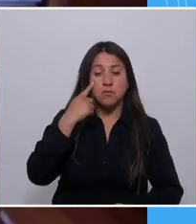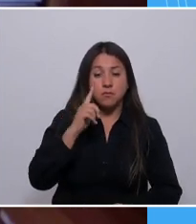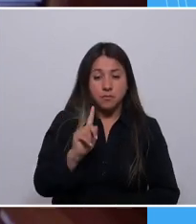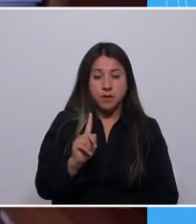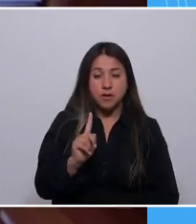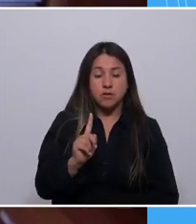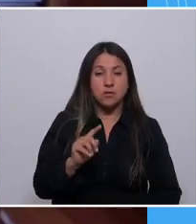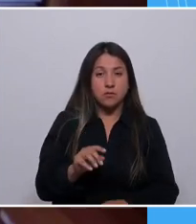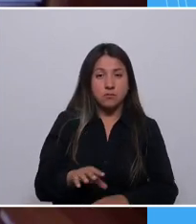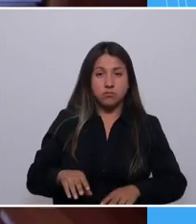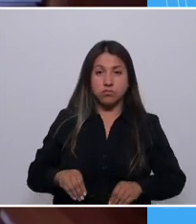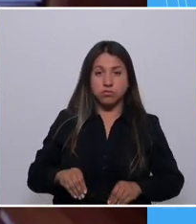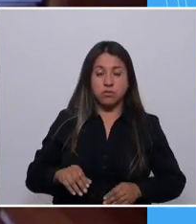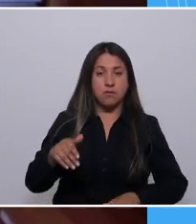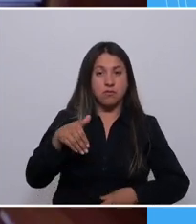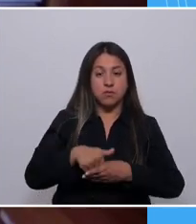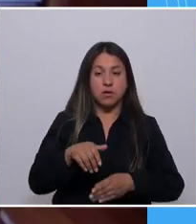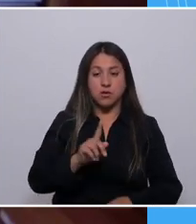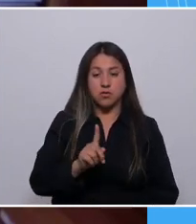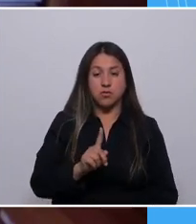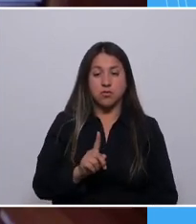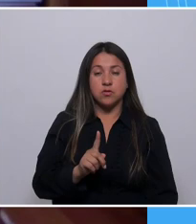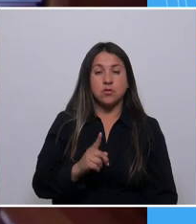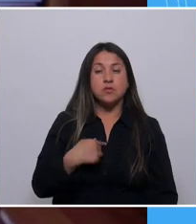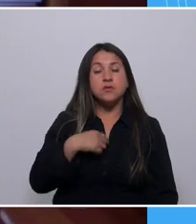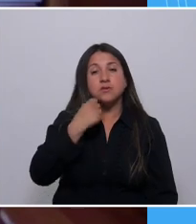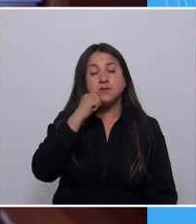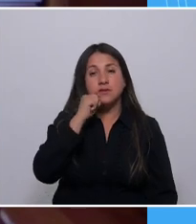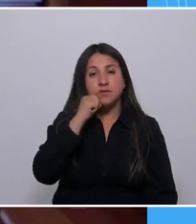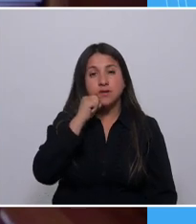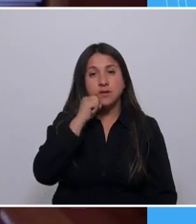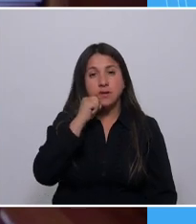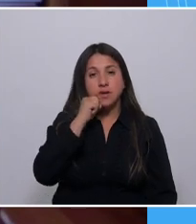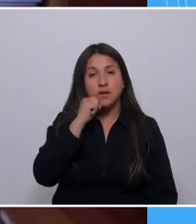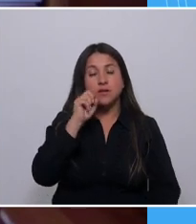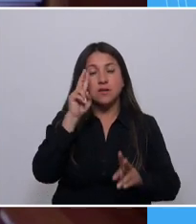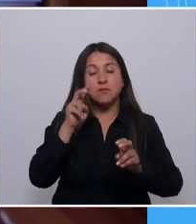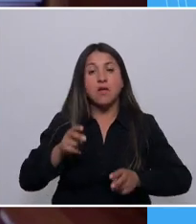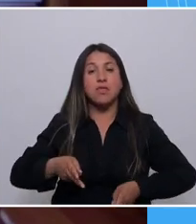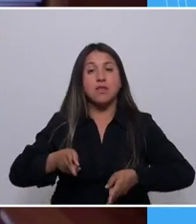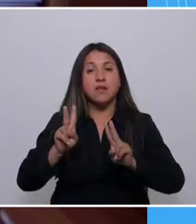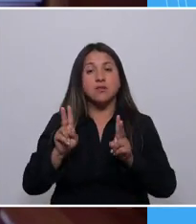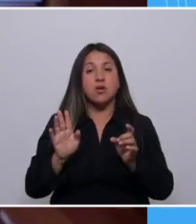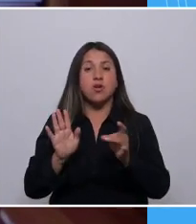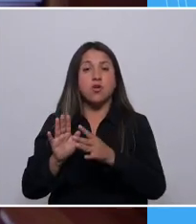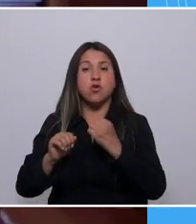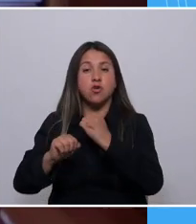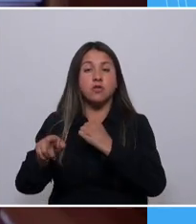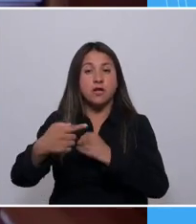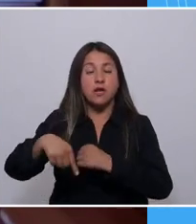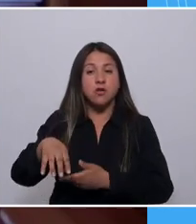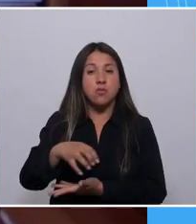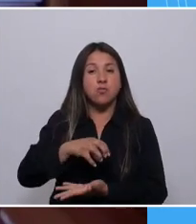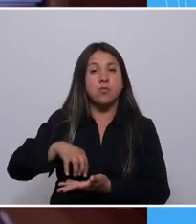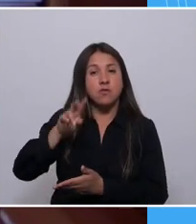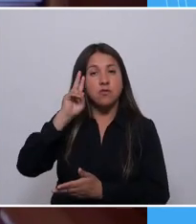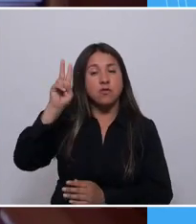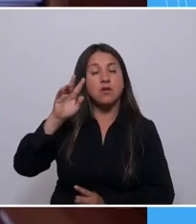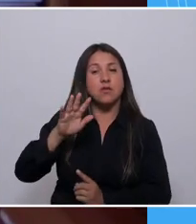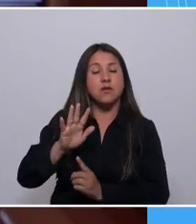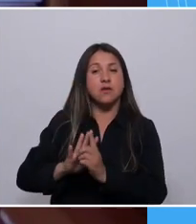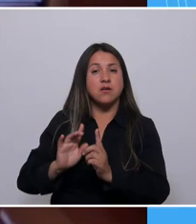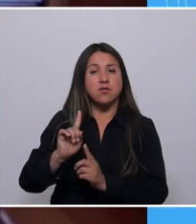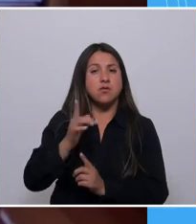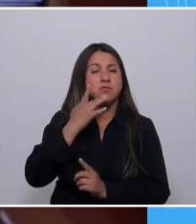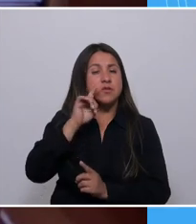votar. Esto no guarda relación con el justo derecho de los pueblos indígenas, sino porque no estoy